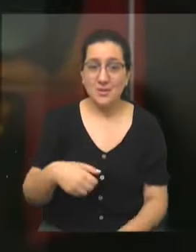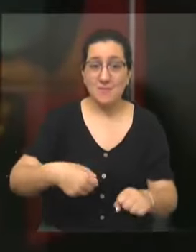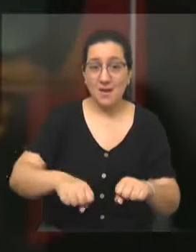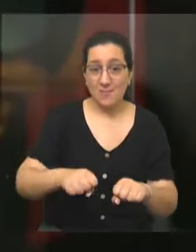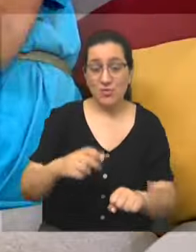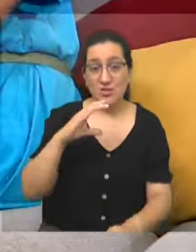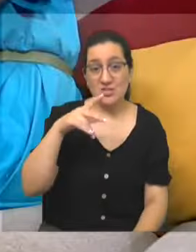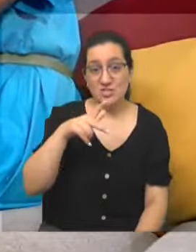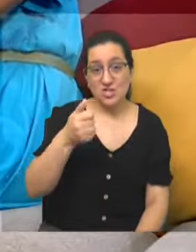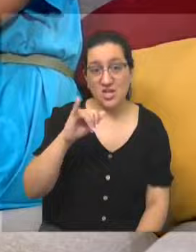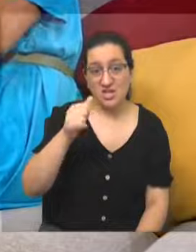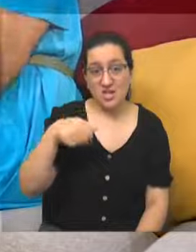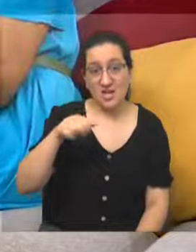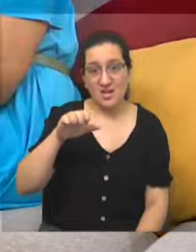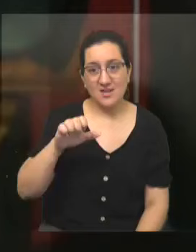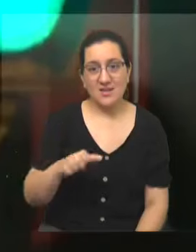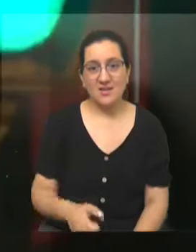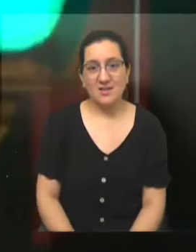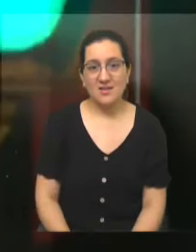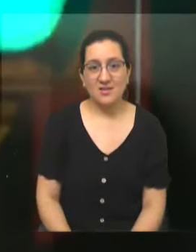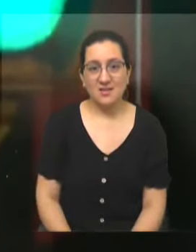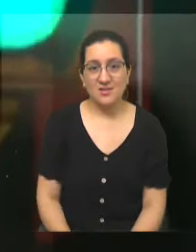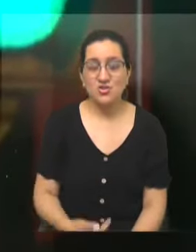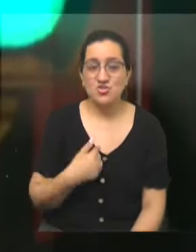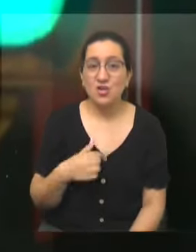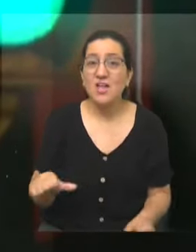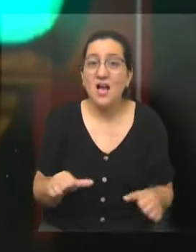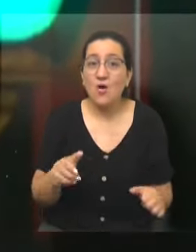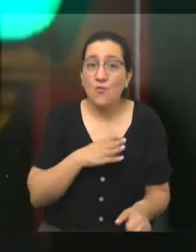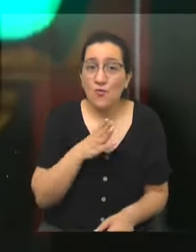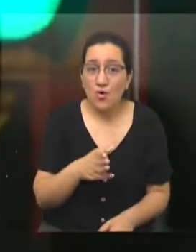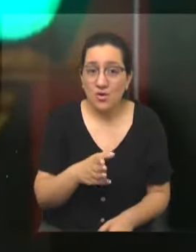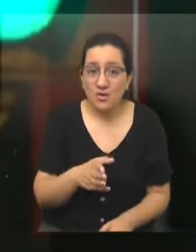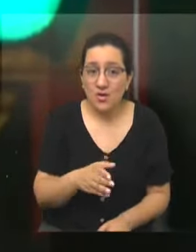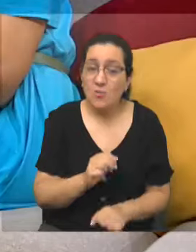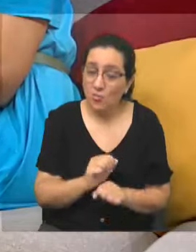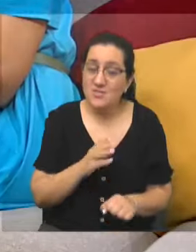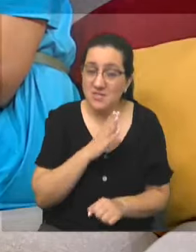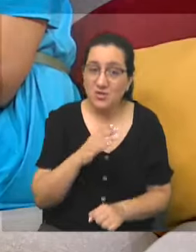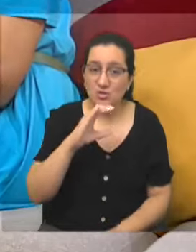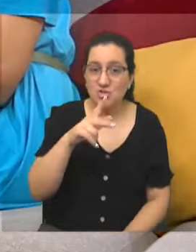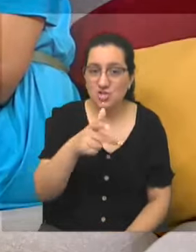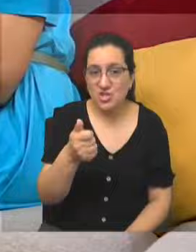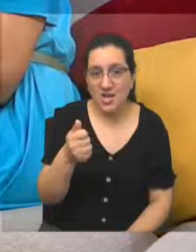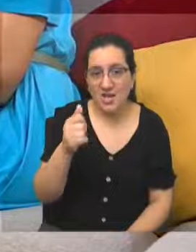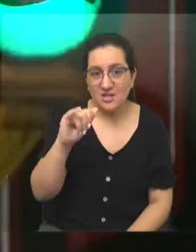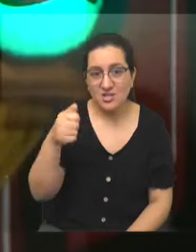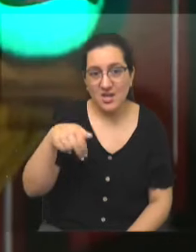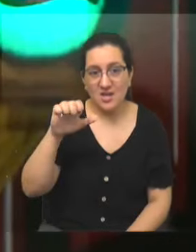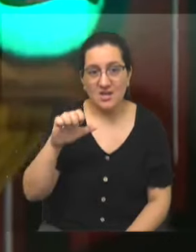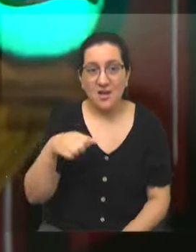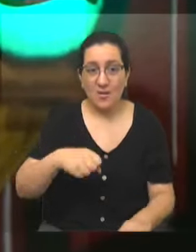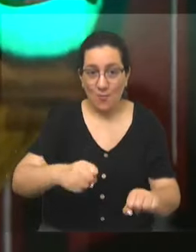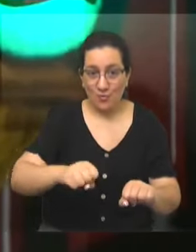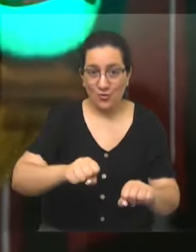el aeropuerto. ¿Cómo caigo yo? ¿Llego o no voy? ¿Qué hago? Vos, no sé, para caída. Podés ir con Chayanne en la moto. Ah,